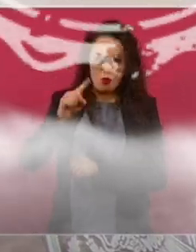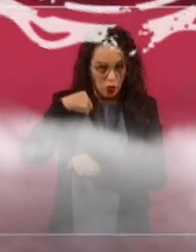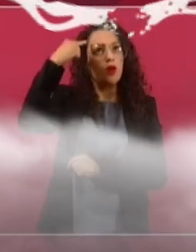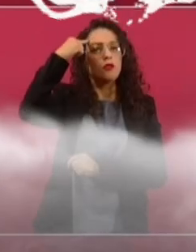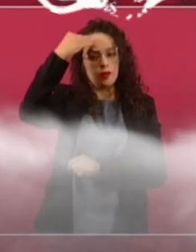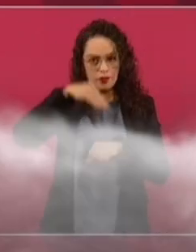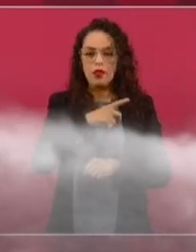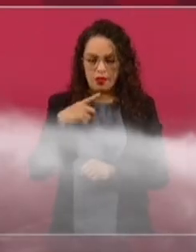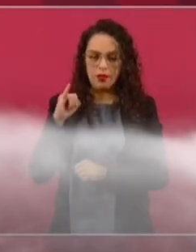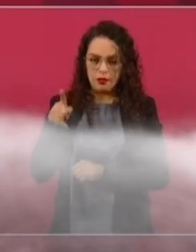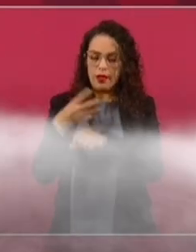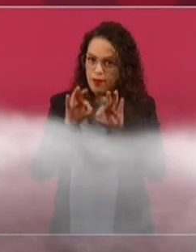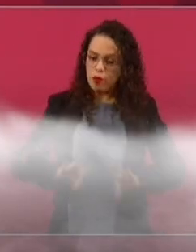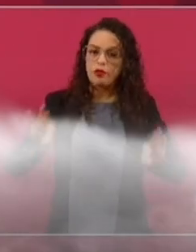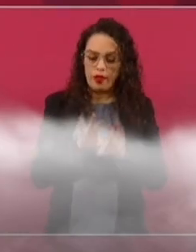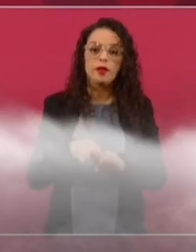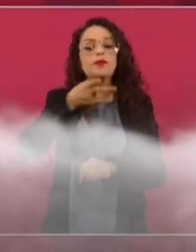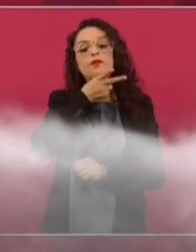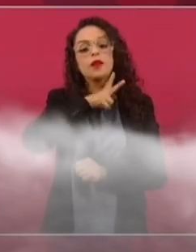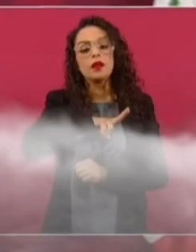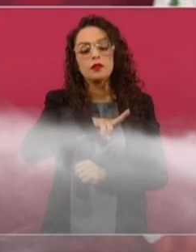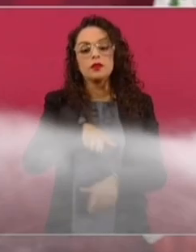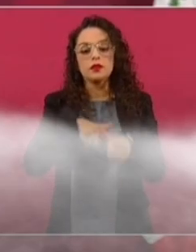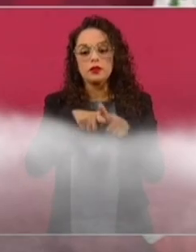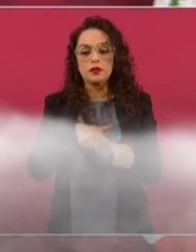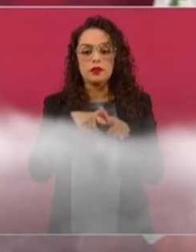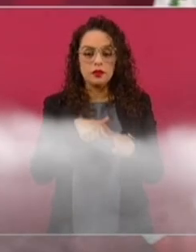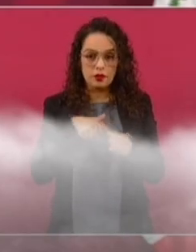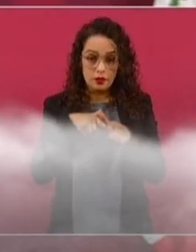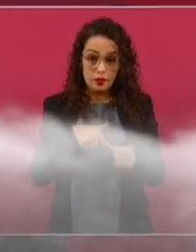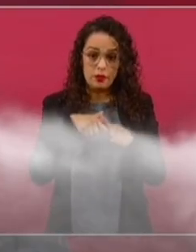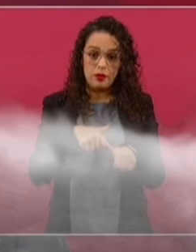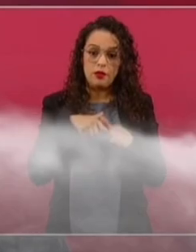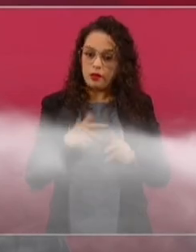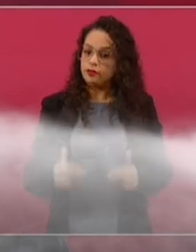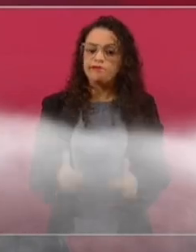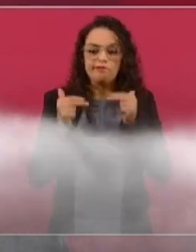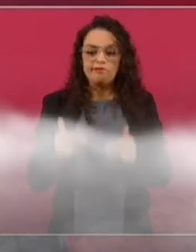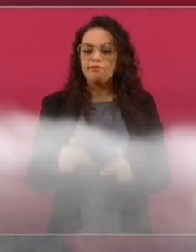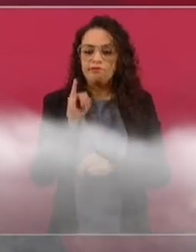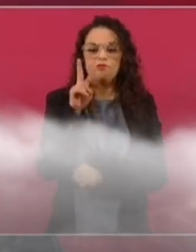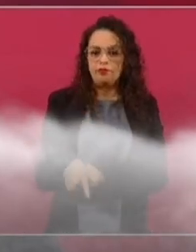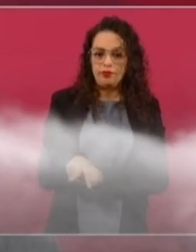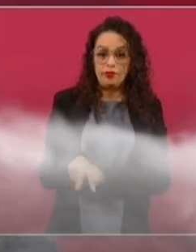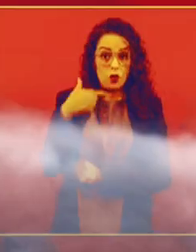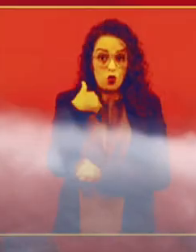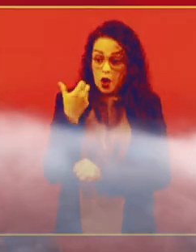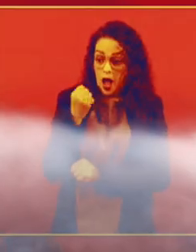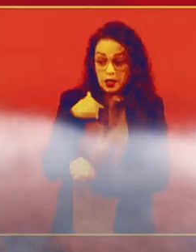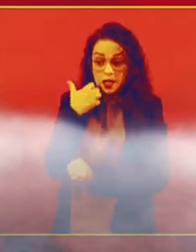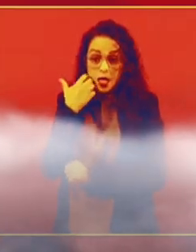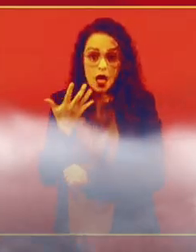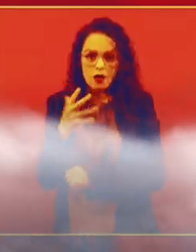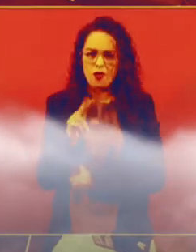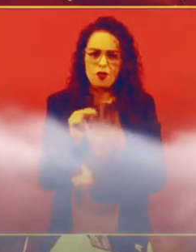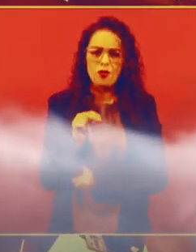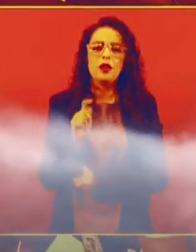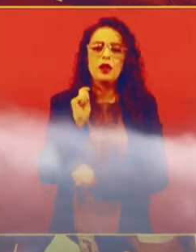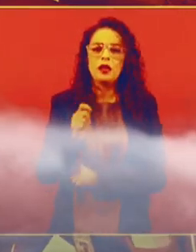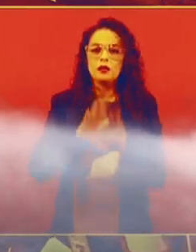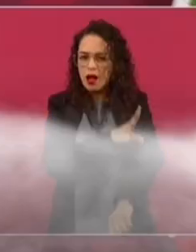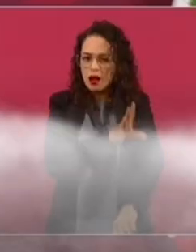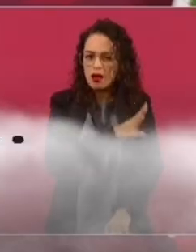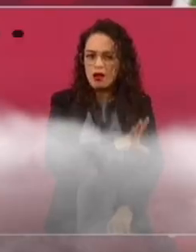El petróleo va a continuar siendo negocio. No es que yo lo desee. Lo mejor es la